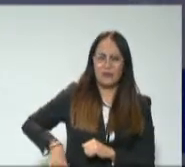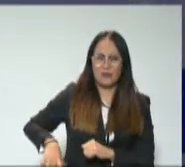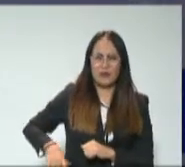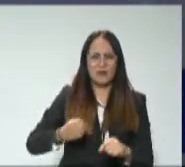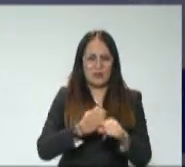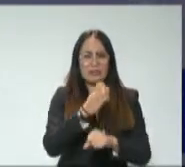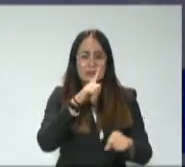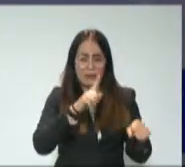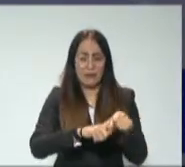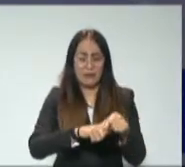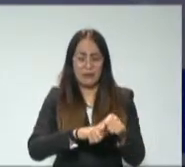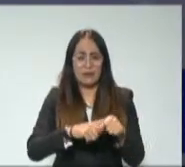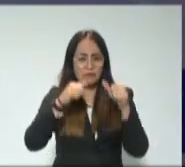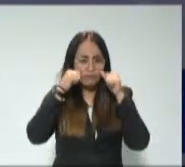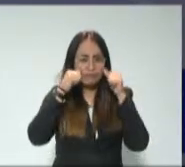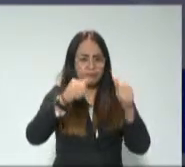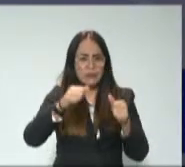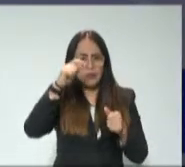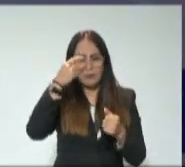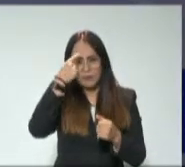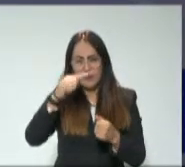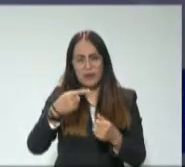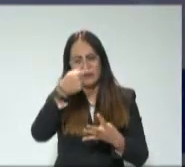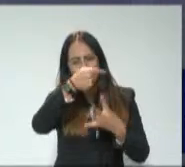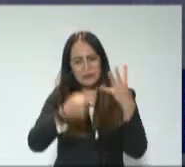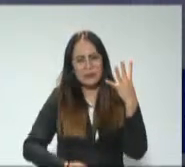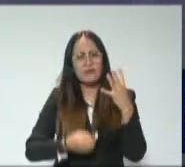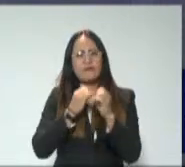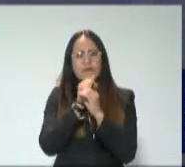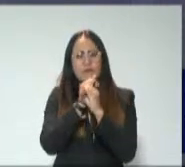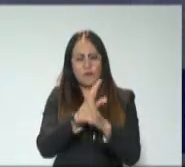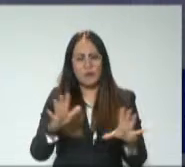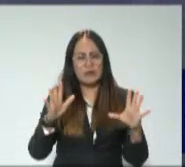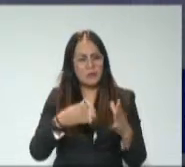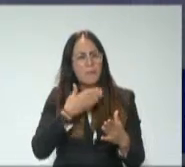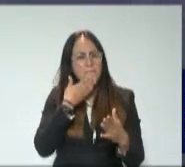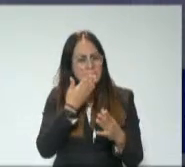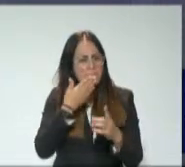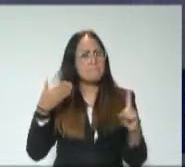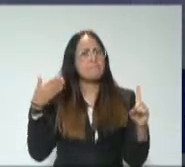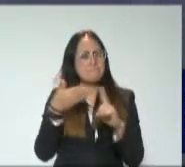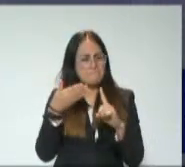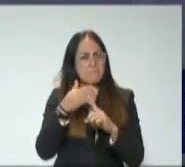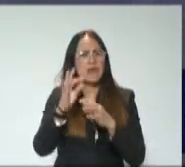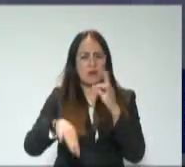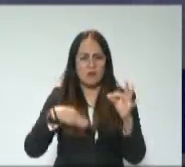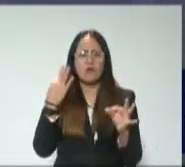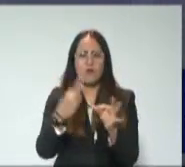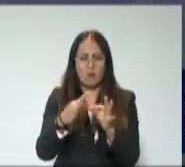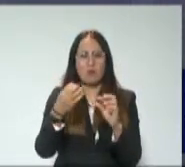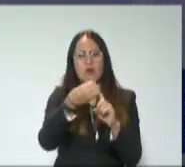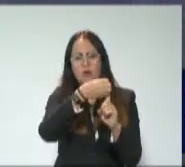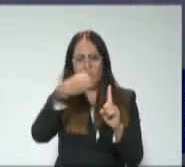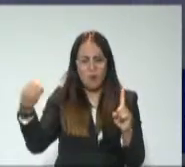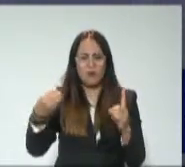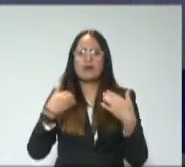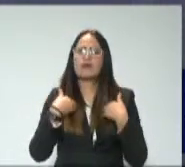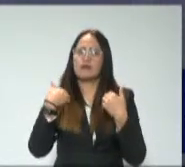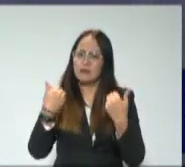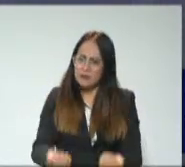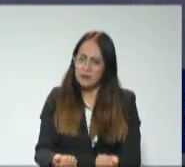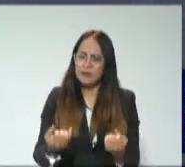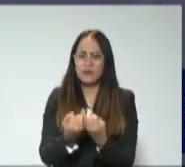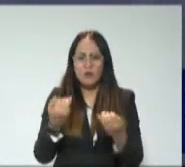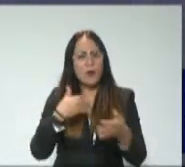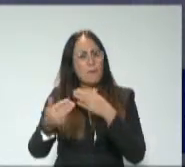estatales para promover la disposición de información oportuna precisa coherente comprensible